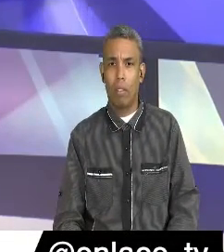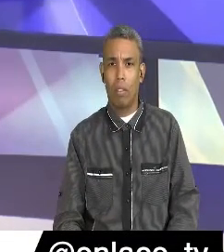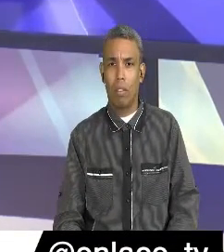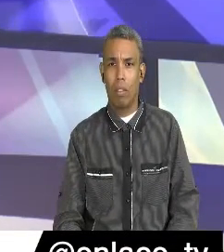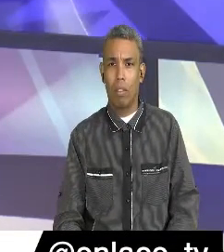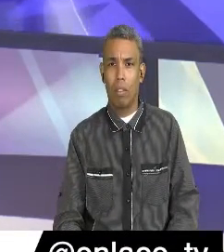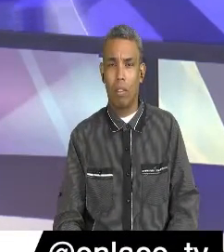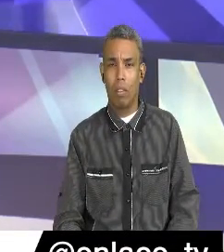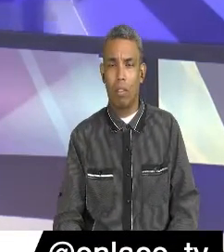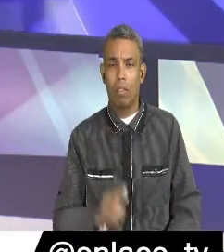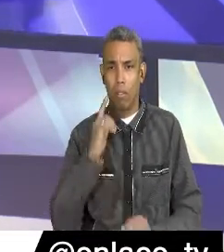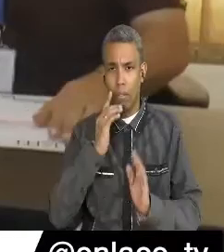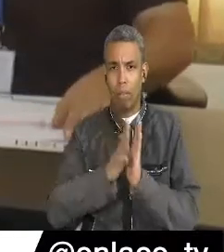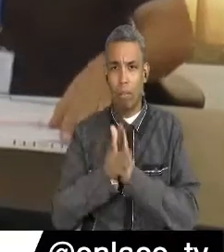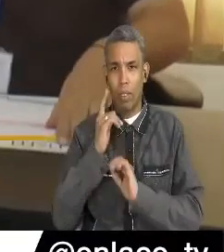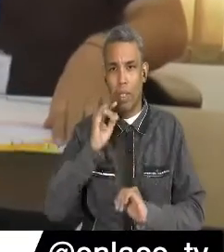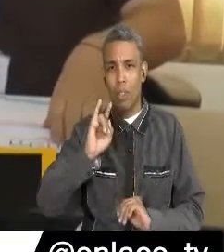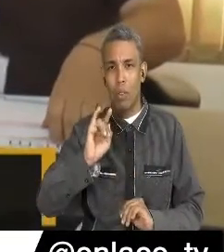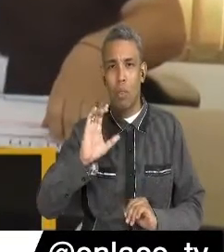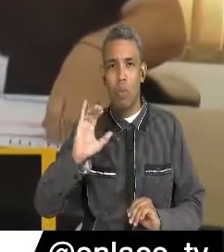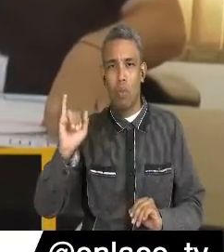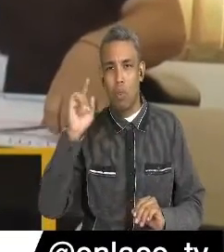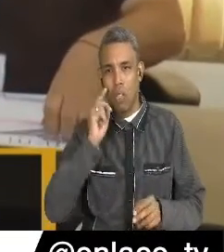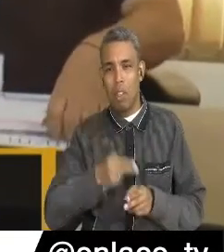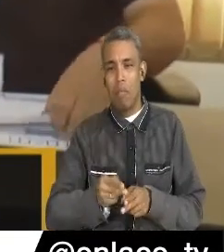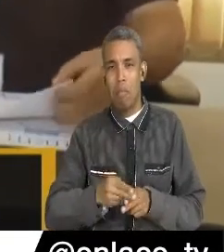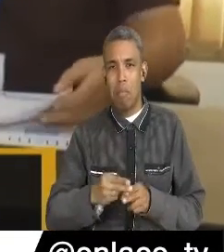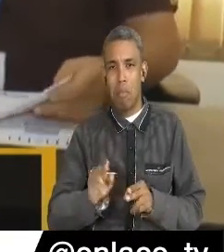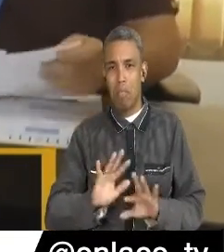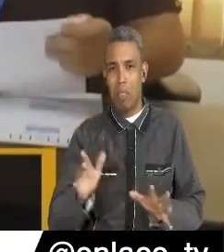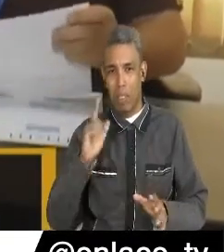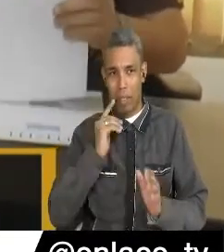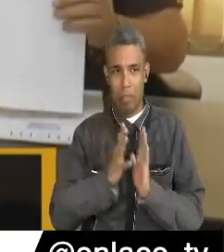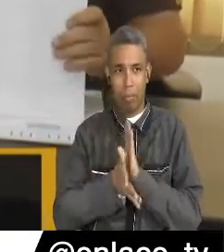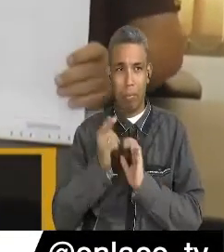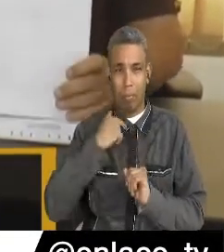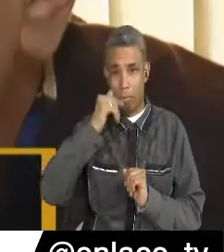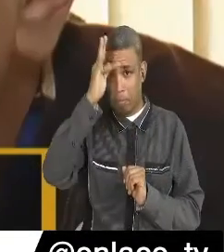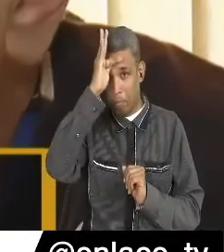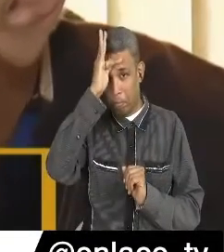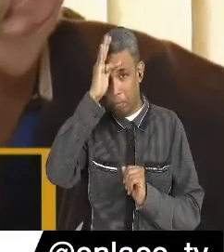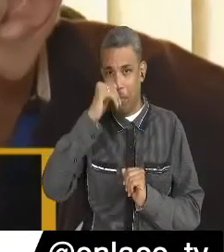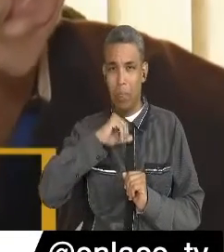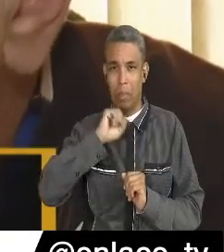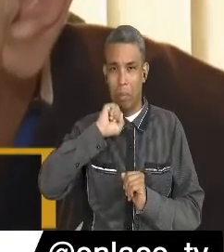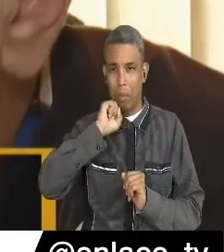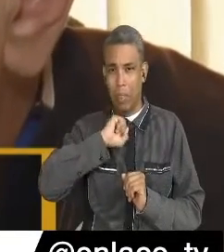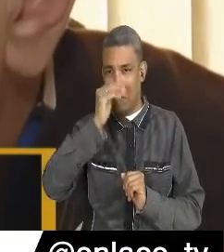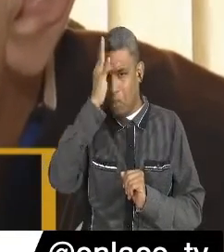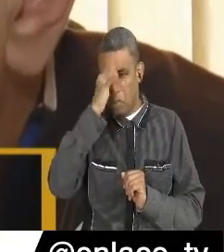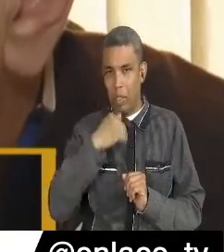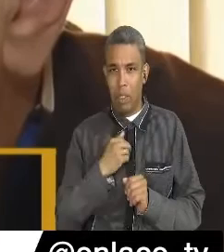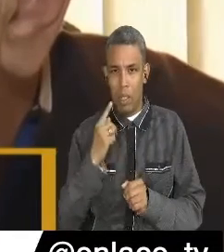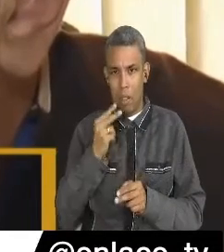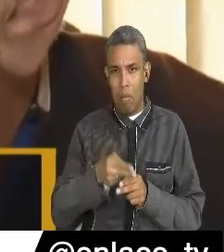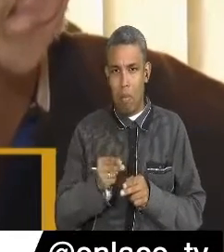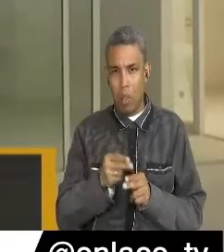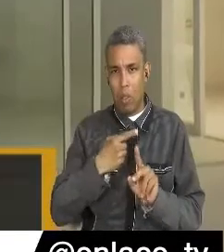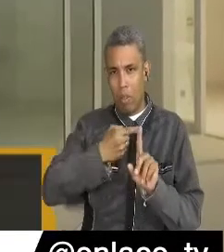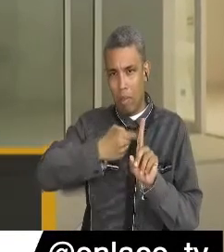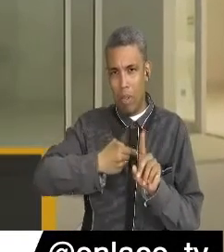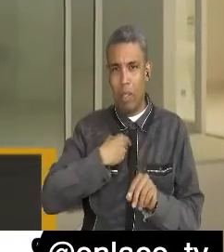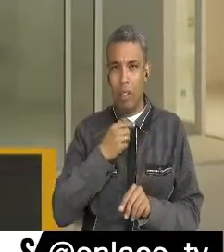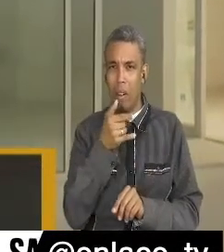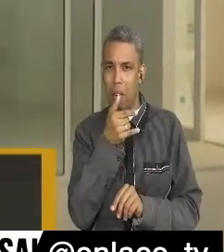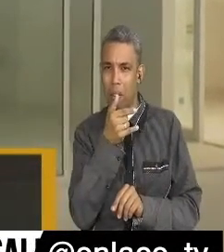centro asistencial. El gerente del Hospital Regional del Magdalena Medio, Armando Segura, anunció para el próximo 26 de abril la puesta en